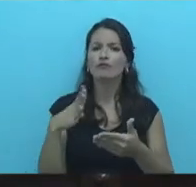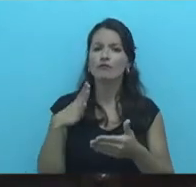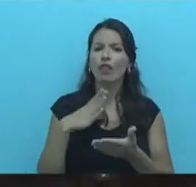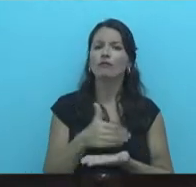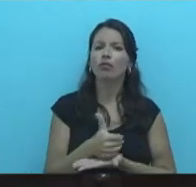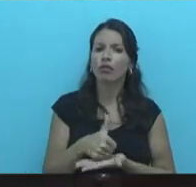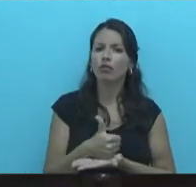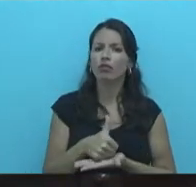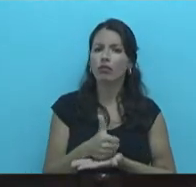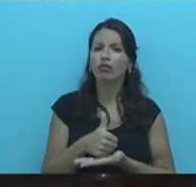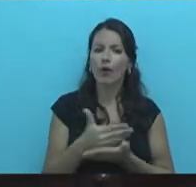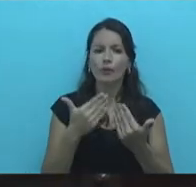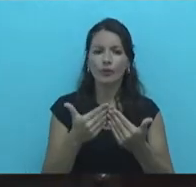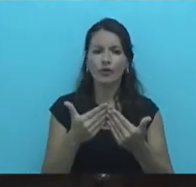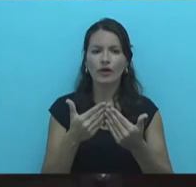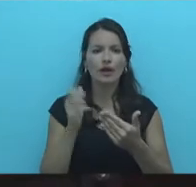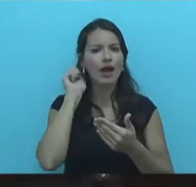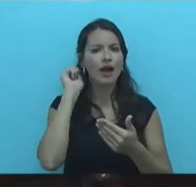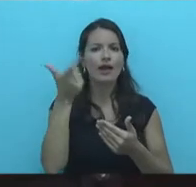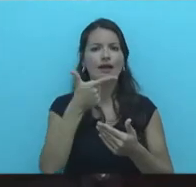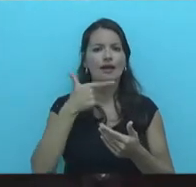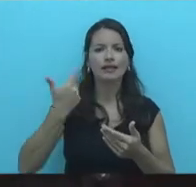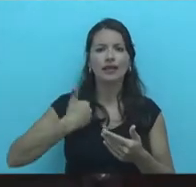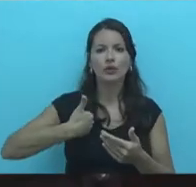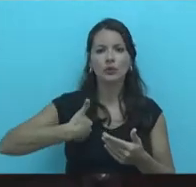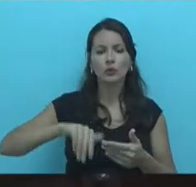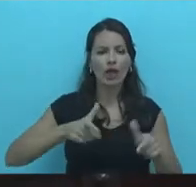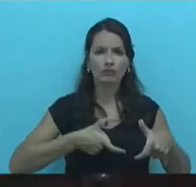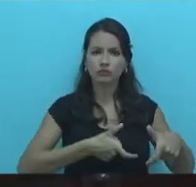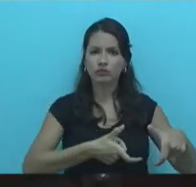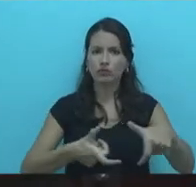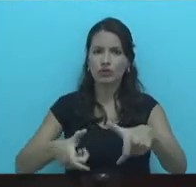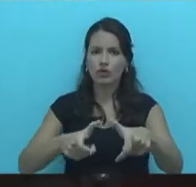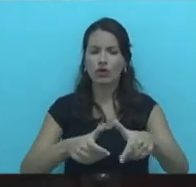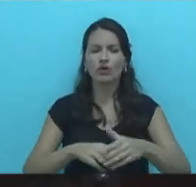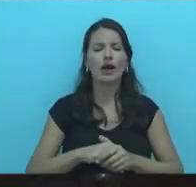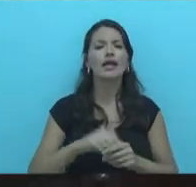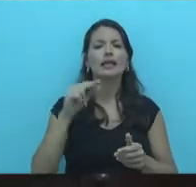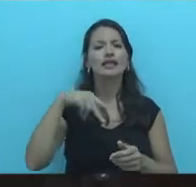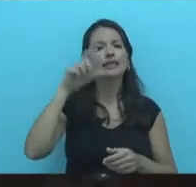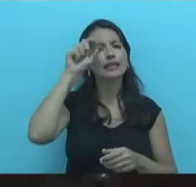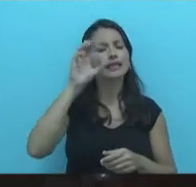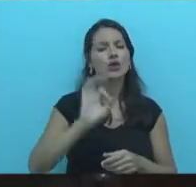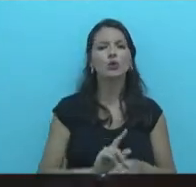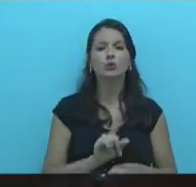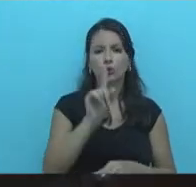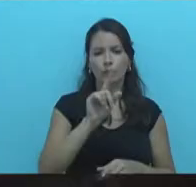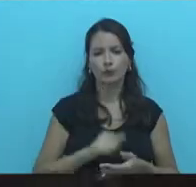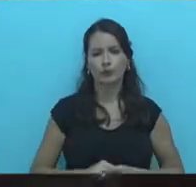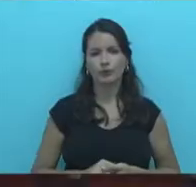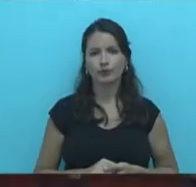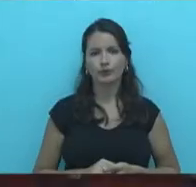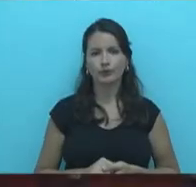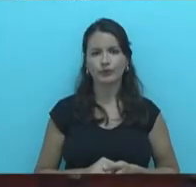para poder brindar el servicio de gas natural en el troncal y los derivados del GNEA, del gasoducto del noreste argentino. Gracias. Bien.